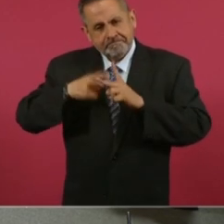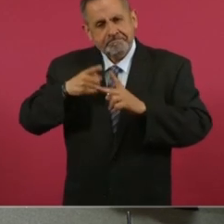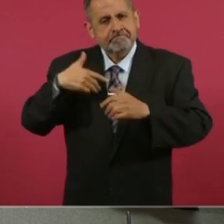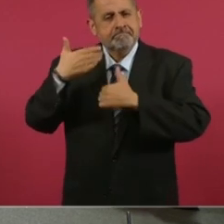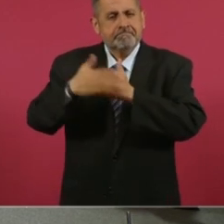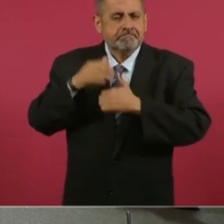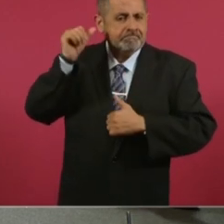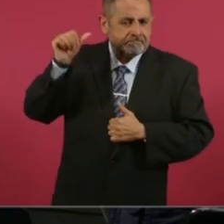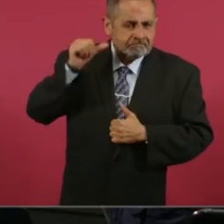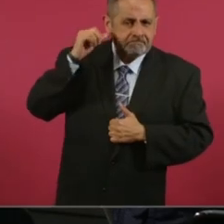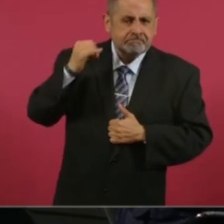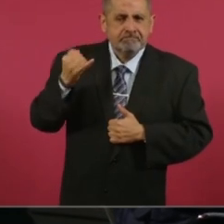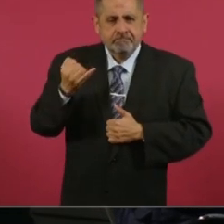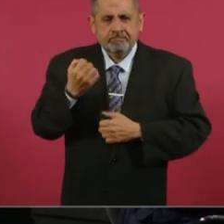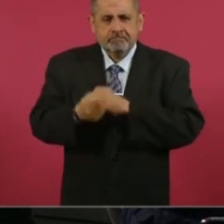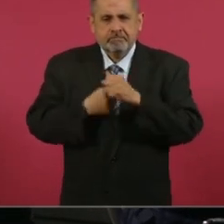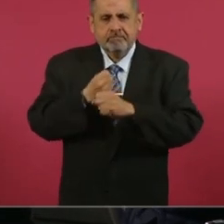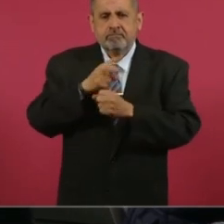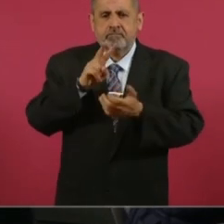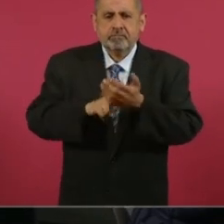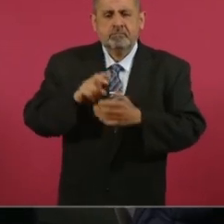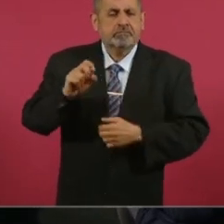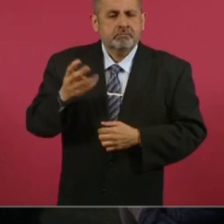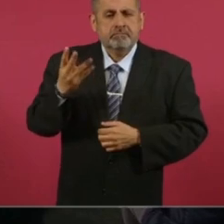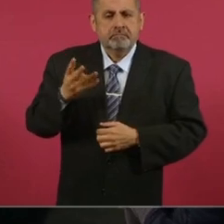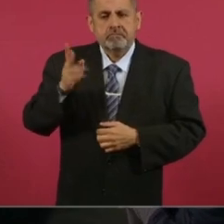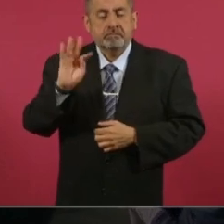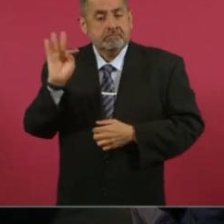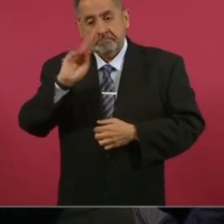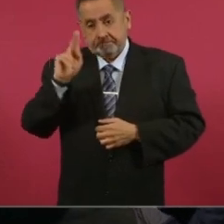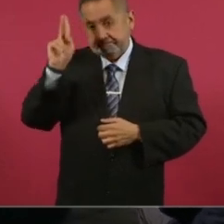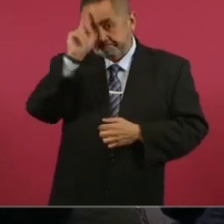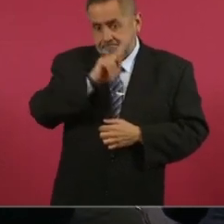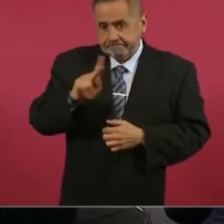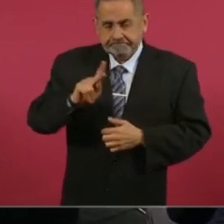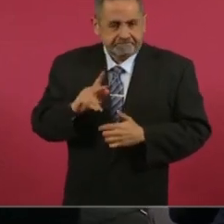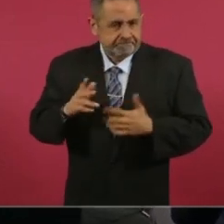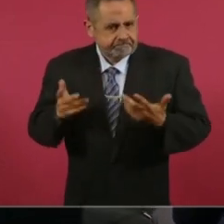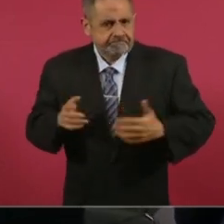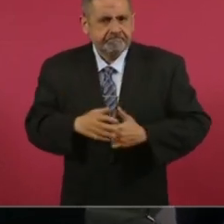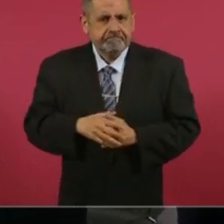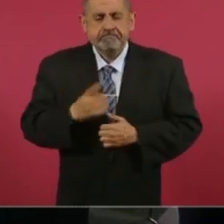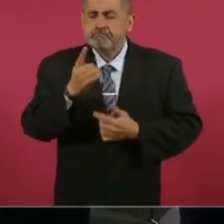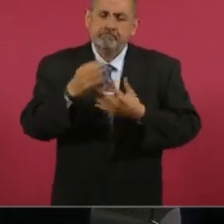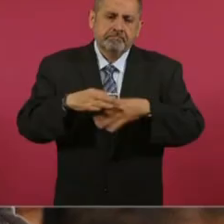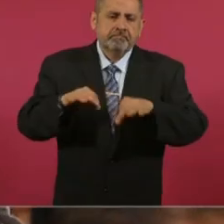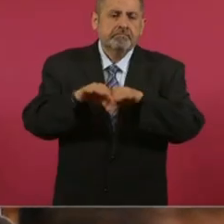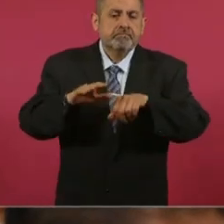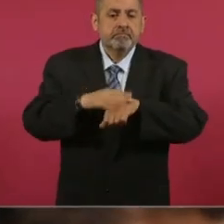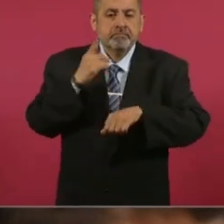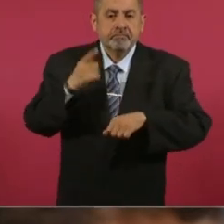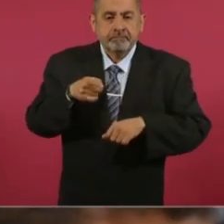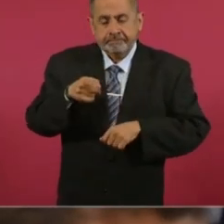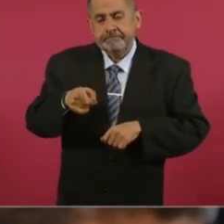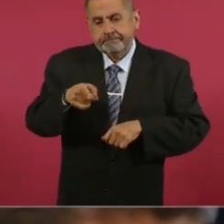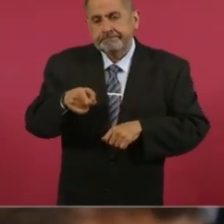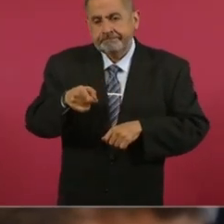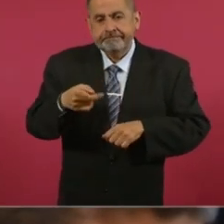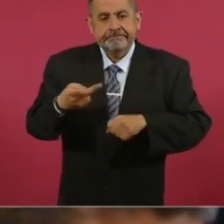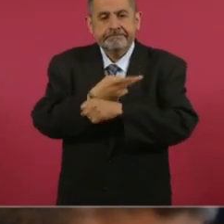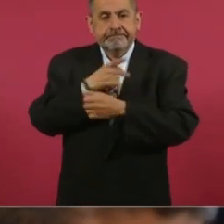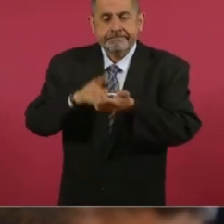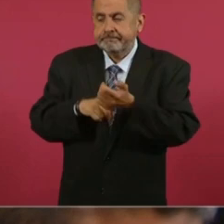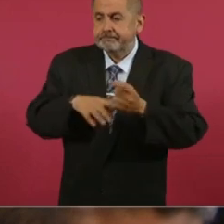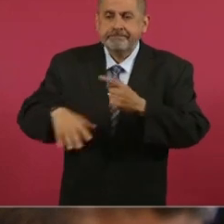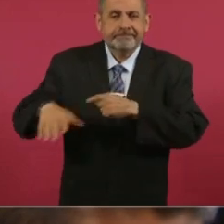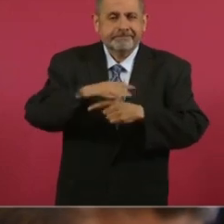abril y junio de este 2024, pues esto empeore todavía más. Esto es importante porque ya está impactando directamente